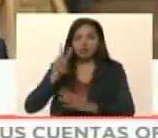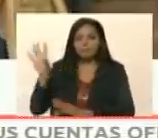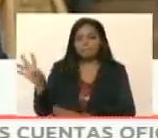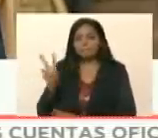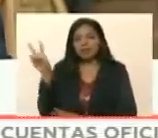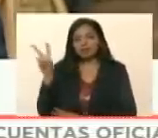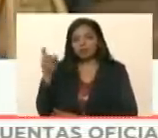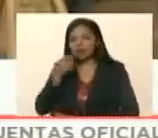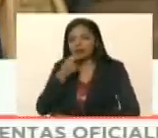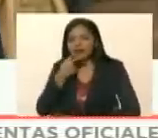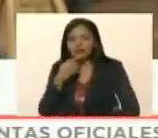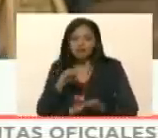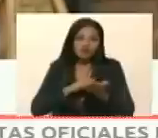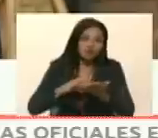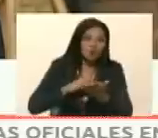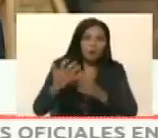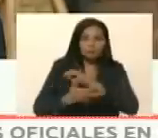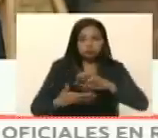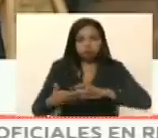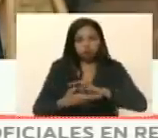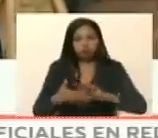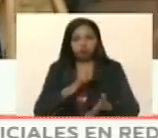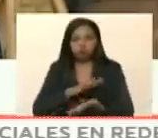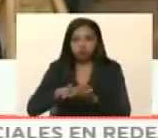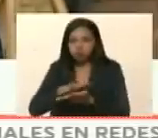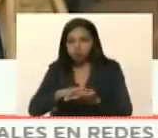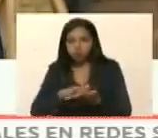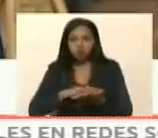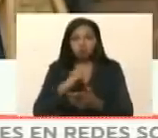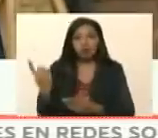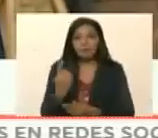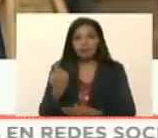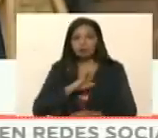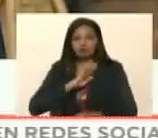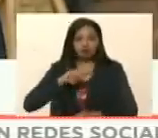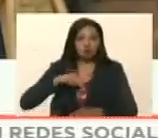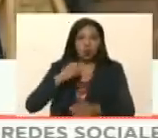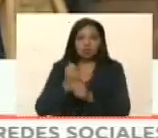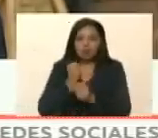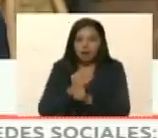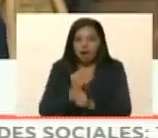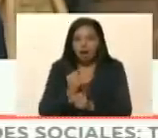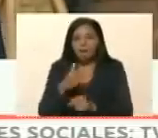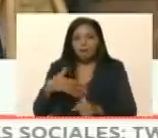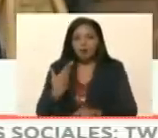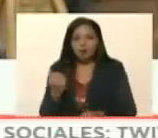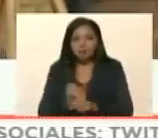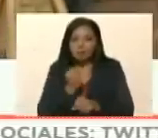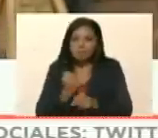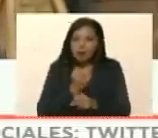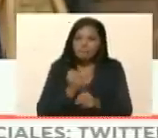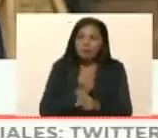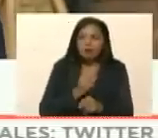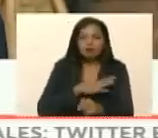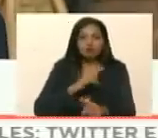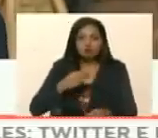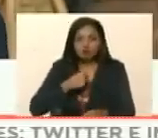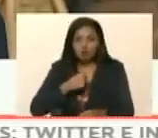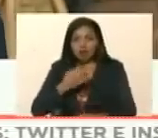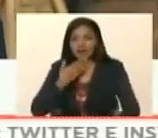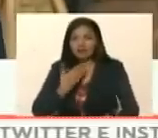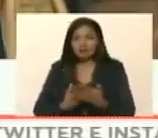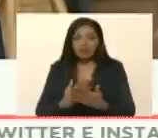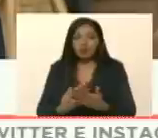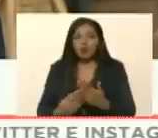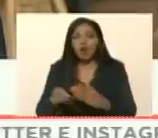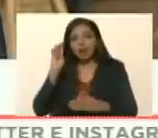bella, para resolver los problemas. Y los problemas solo se resuelven trabajando, trabajando y trabajando. Así que le agradezco al maestro